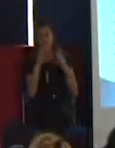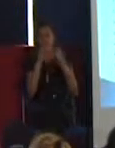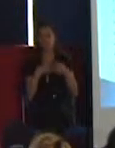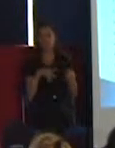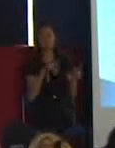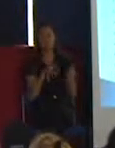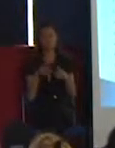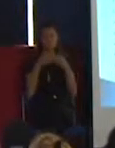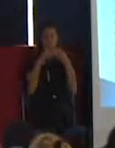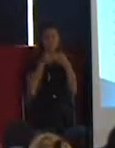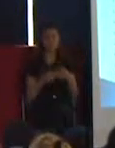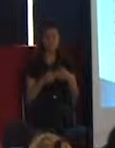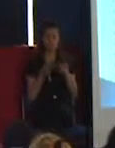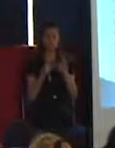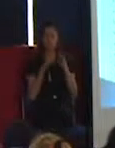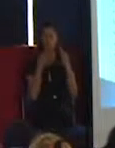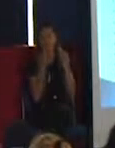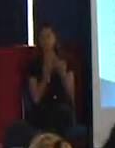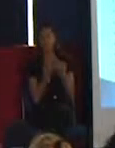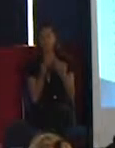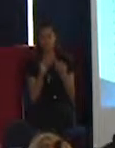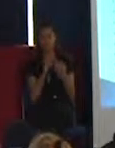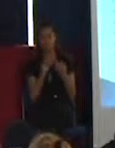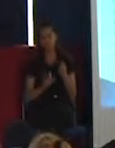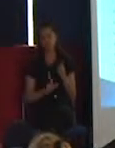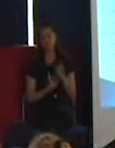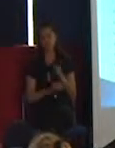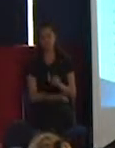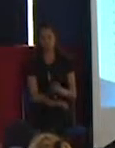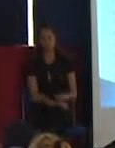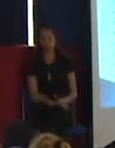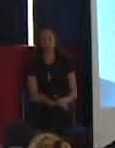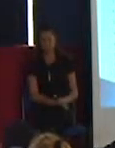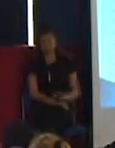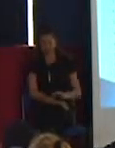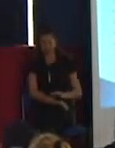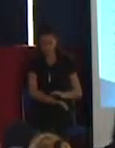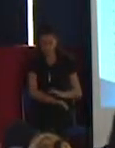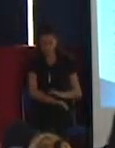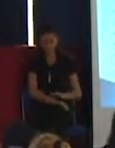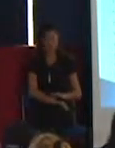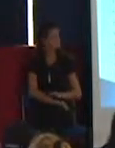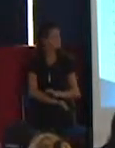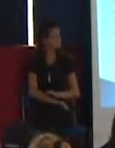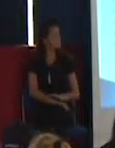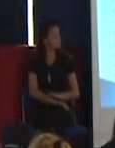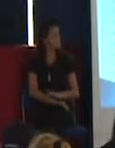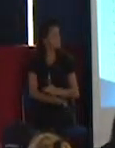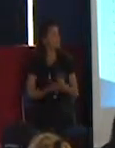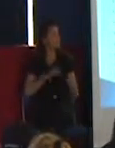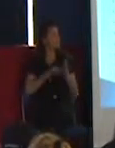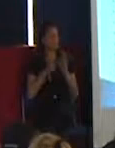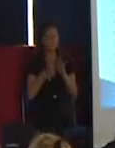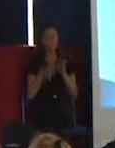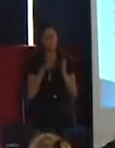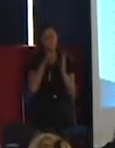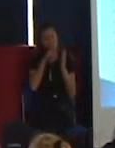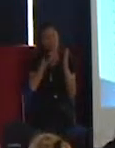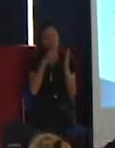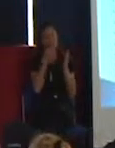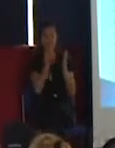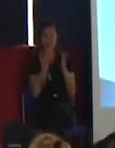con discapacidad familiares y o tutores. ¿Sí? ¿Qué quiere decir esto? Tan bonito que